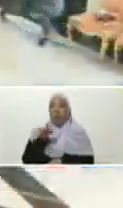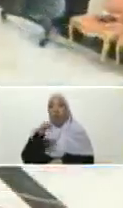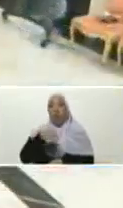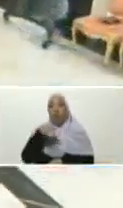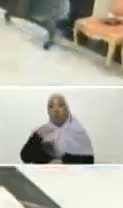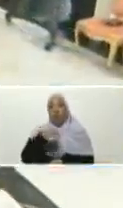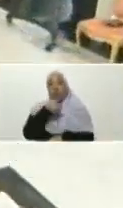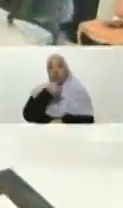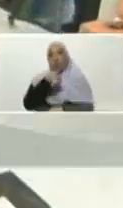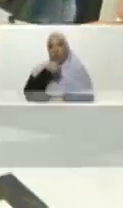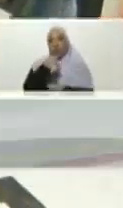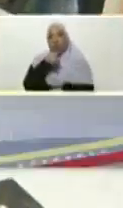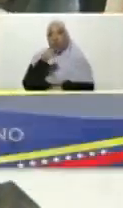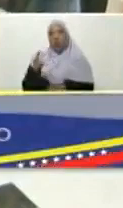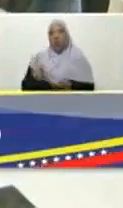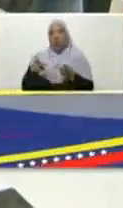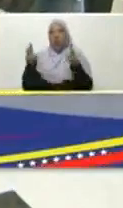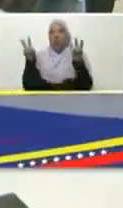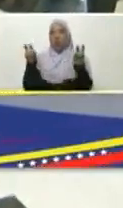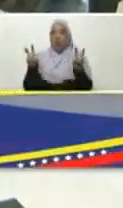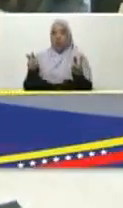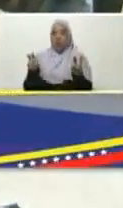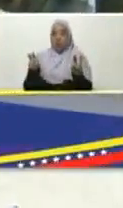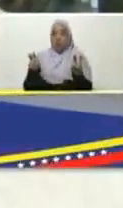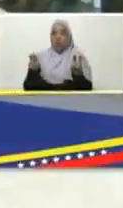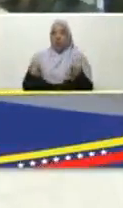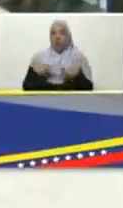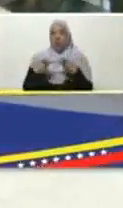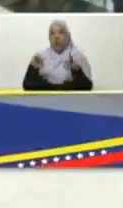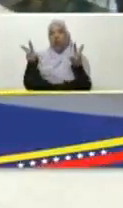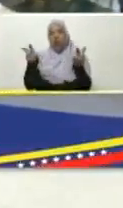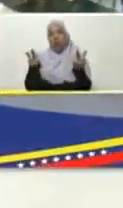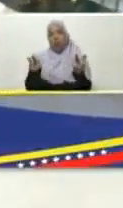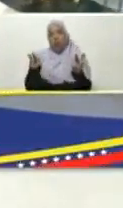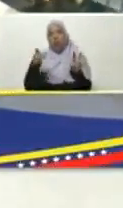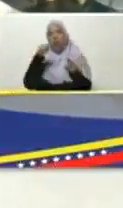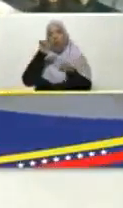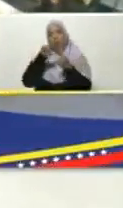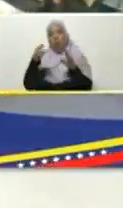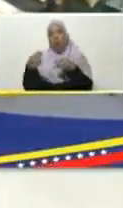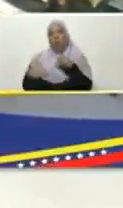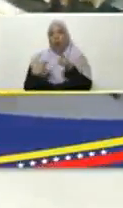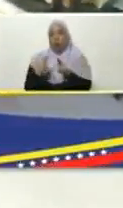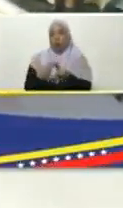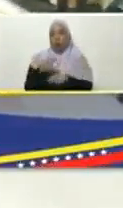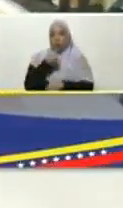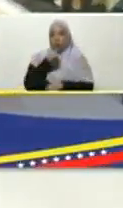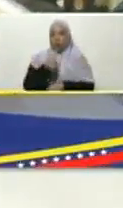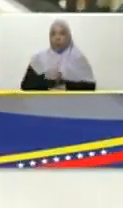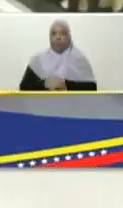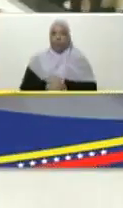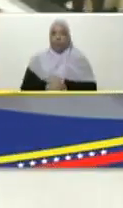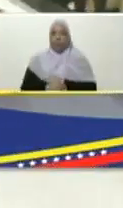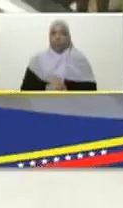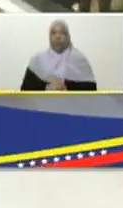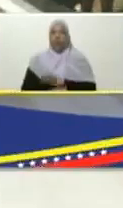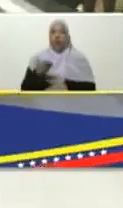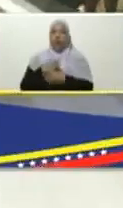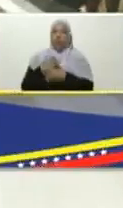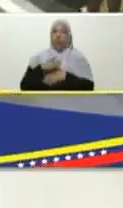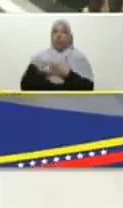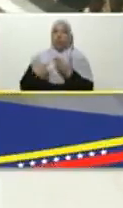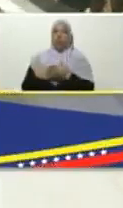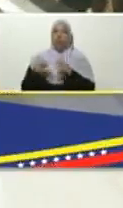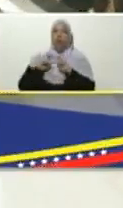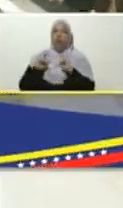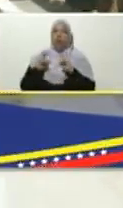marco de los valores nuevos, de los valores nuevos para una nueva humanidad. Estuvimos conversando sobre el tema